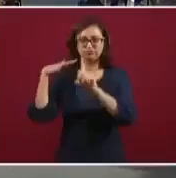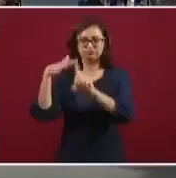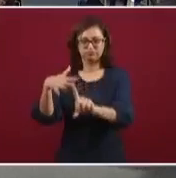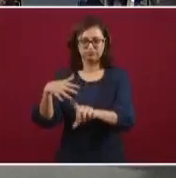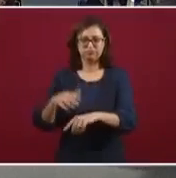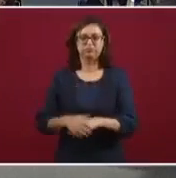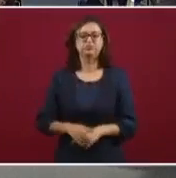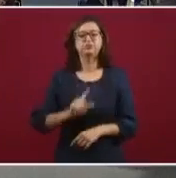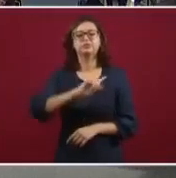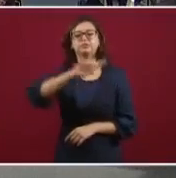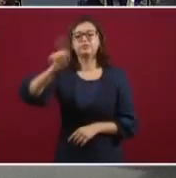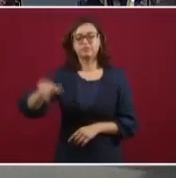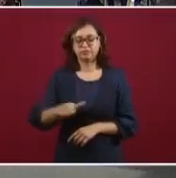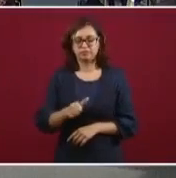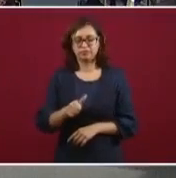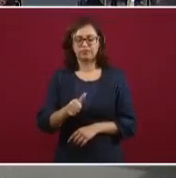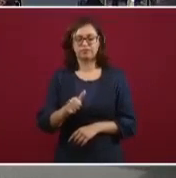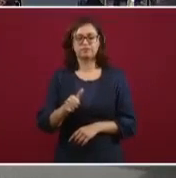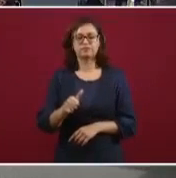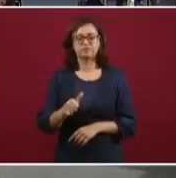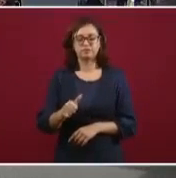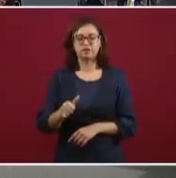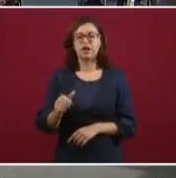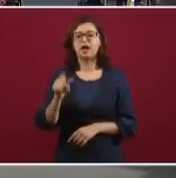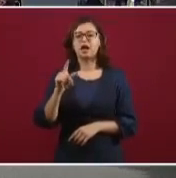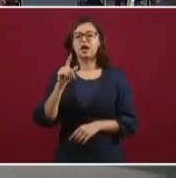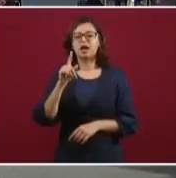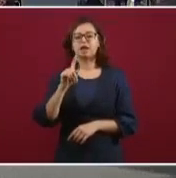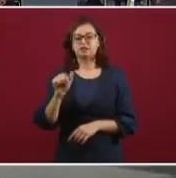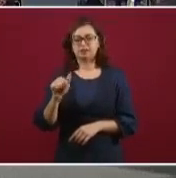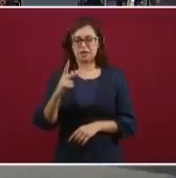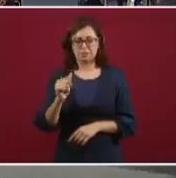Luego, los zapatistas.